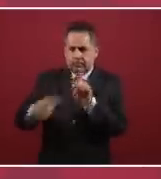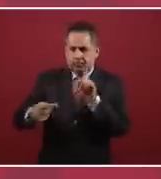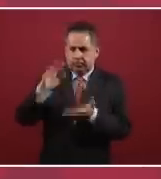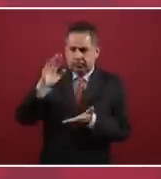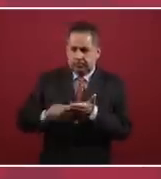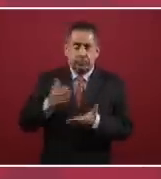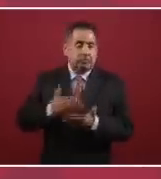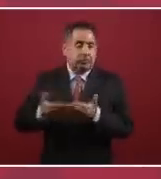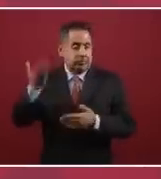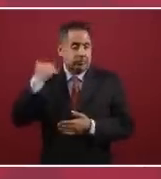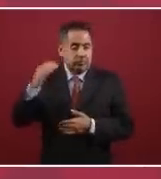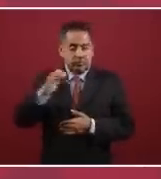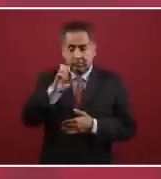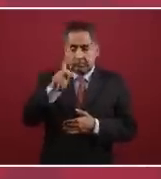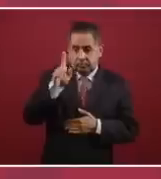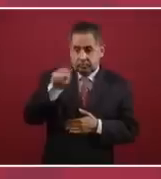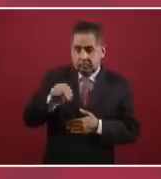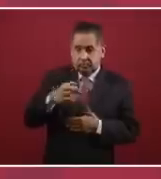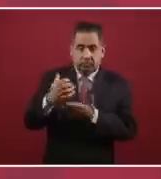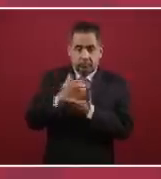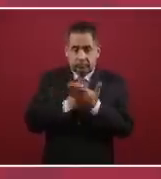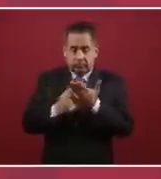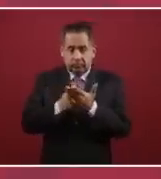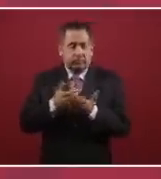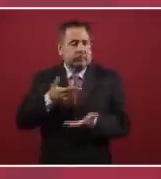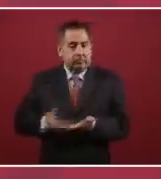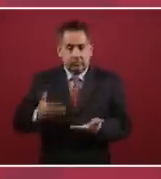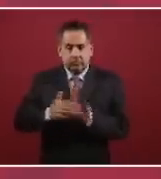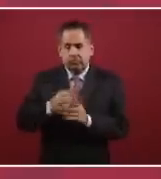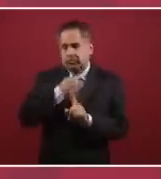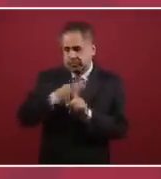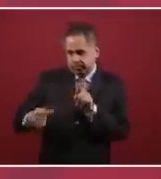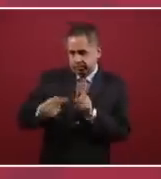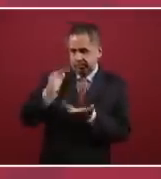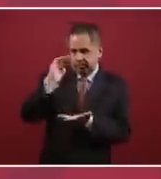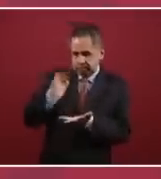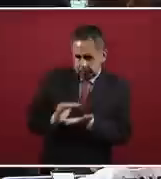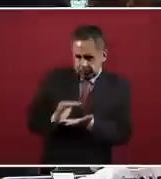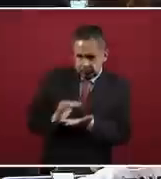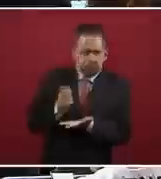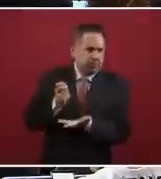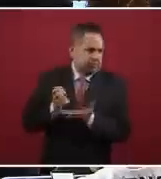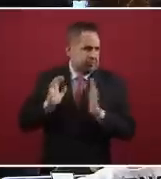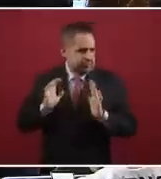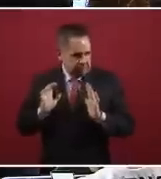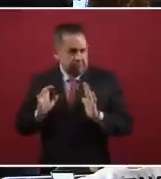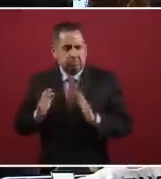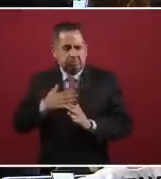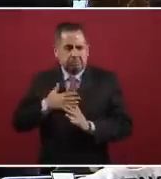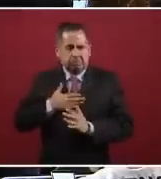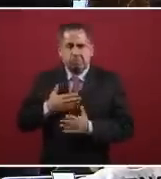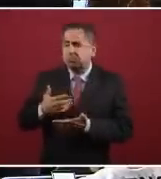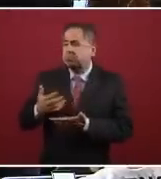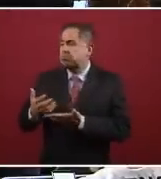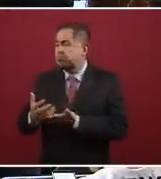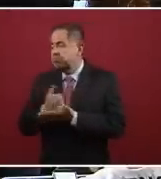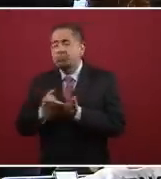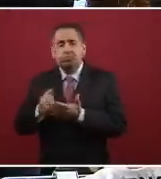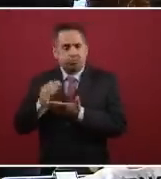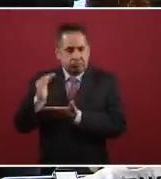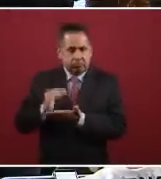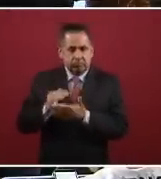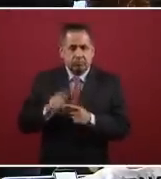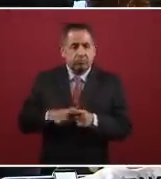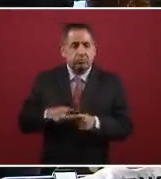Nieto, sin compensaciones. ¿Qué es austeridad? Que ya no se use el